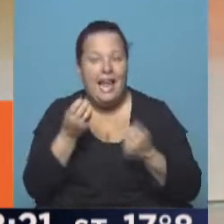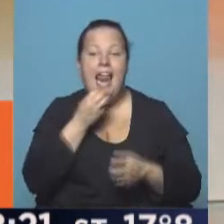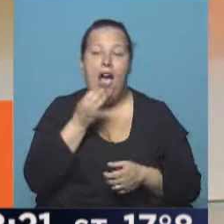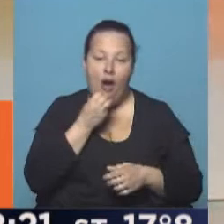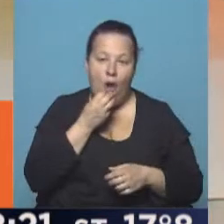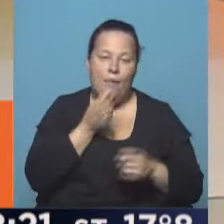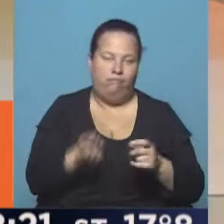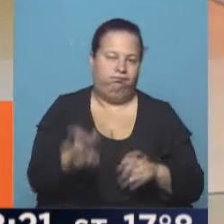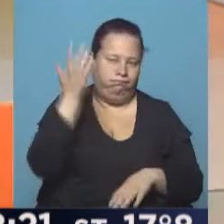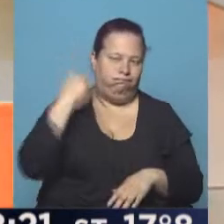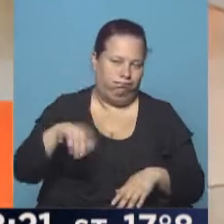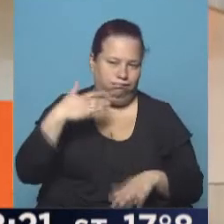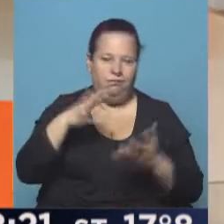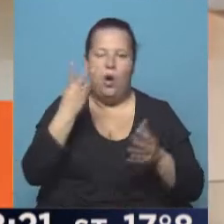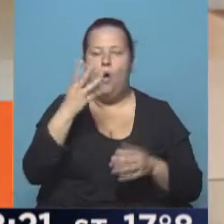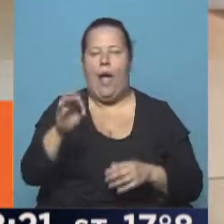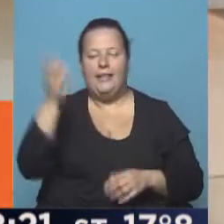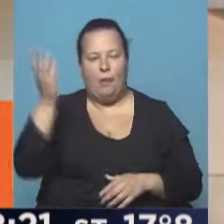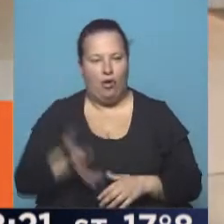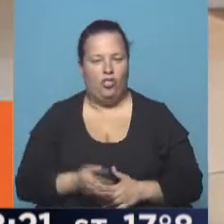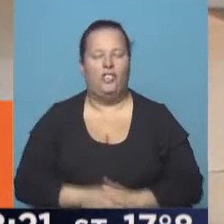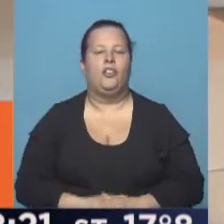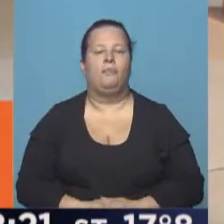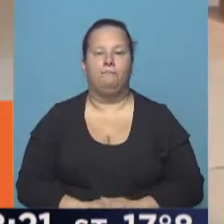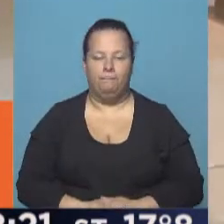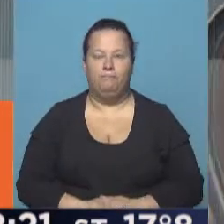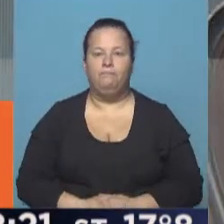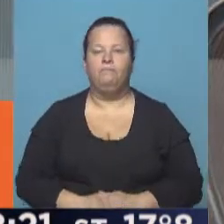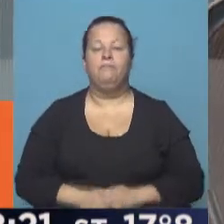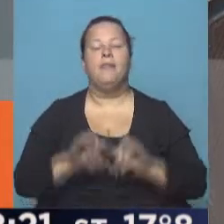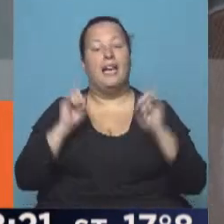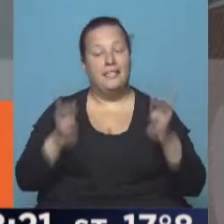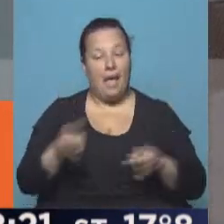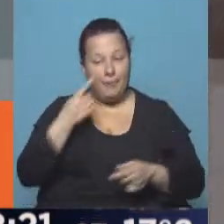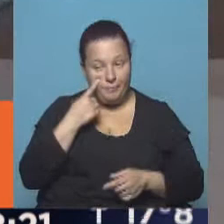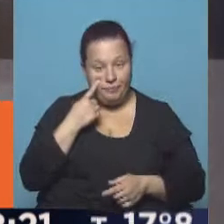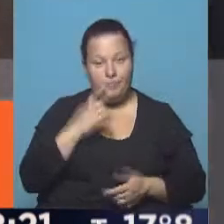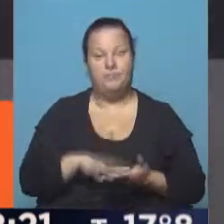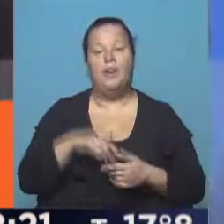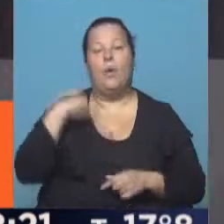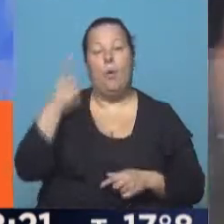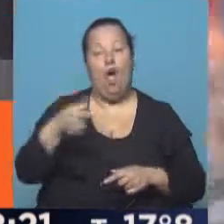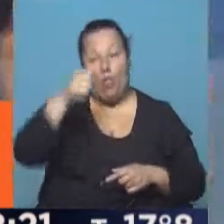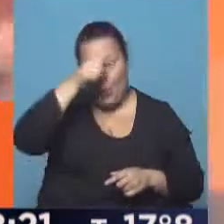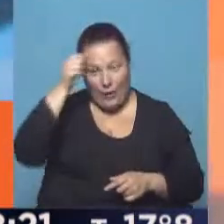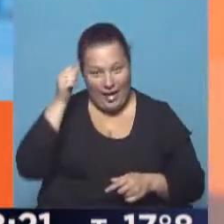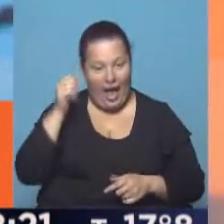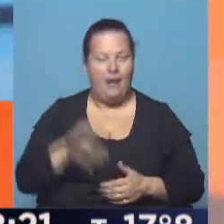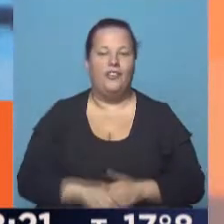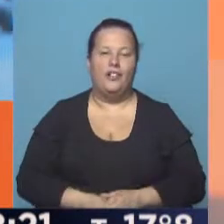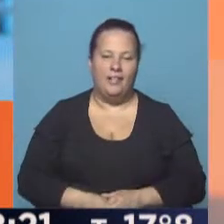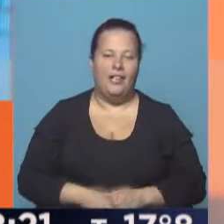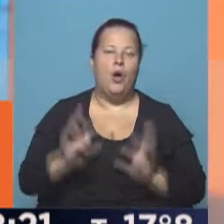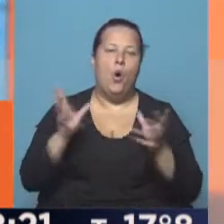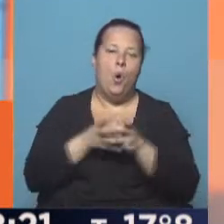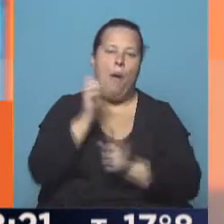alimentos estuvieron encareciendo cerca del 40%. ¿No? Claro. Y también hay que tener en cuenta, Ignacio, que cada vez que llega el verano hay un